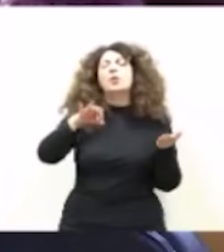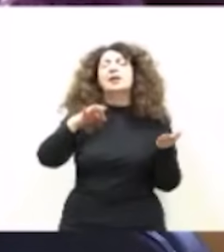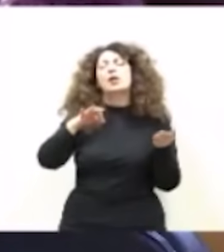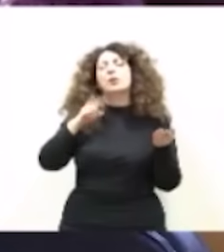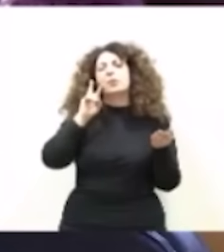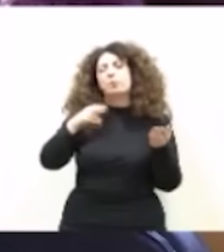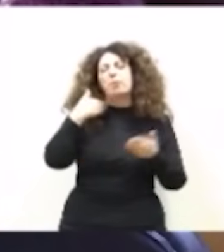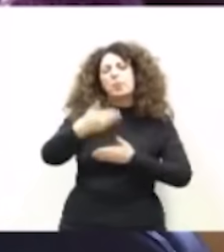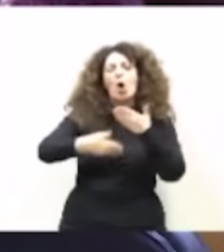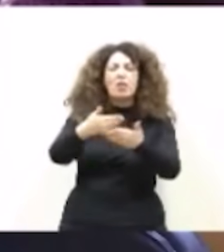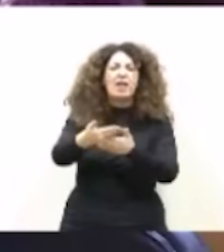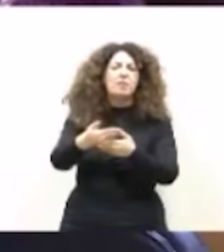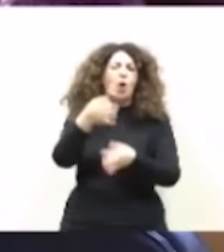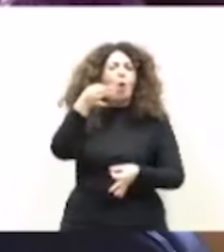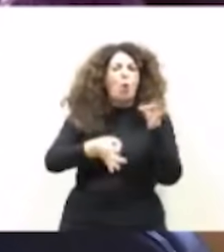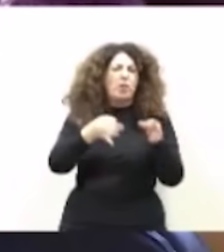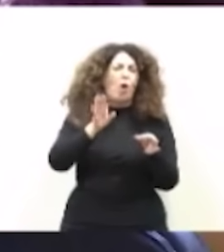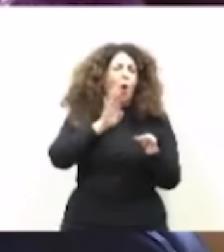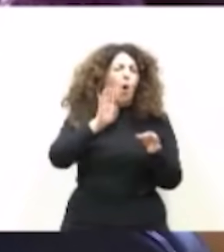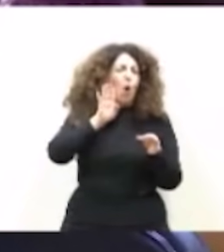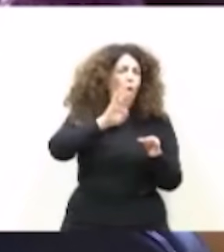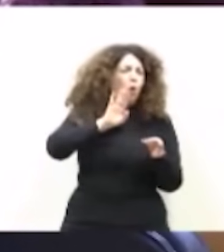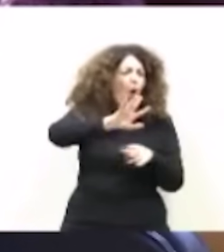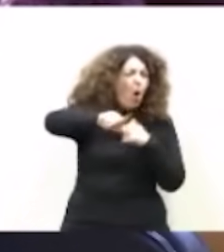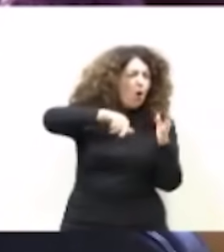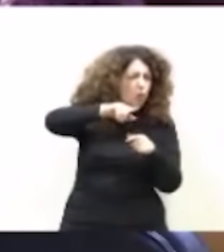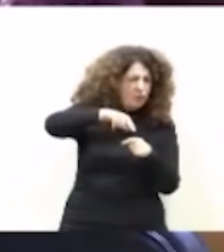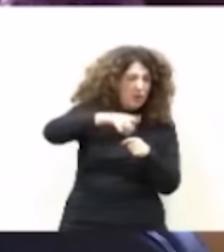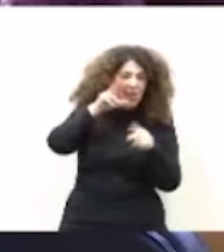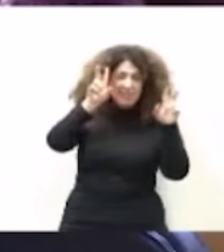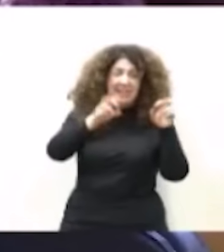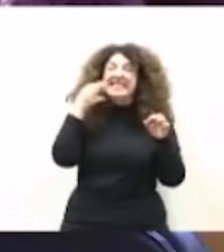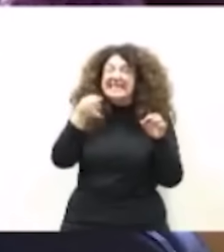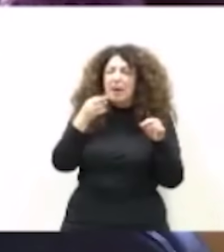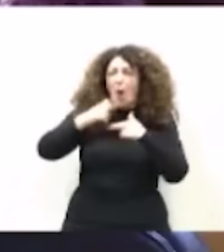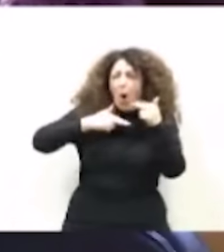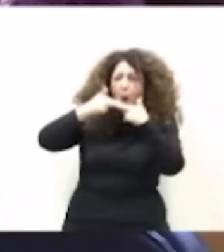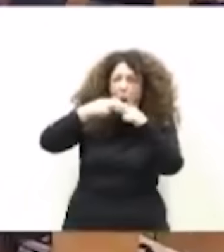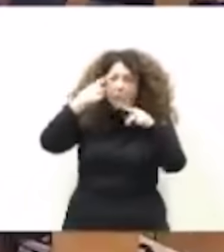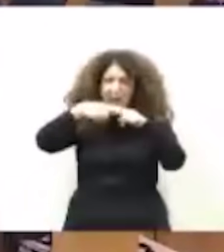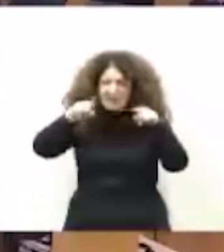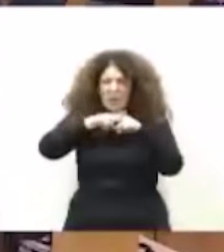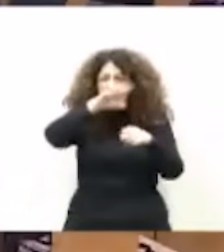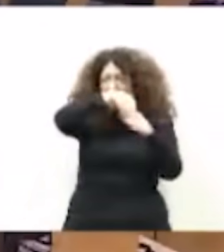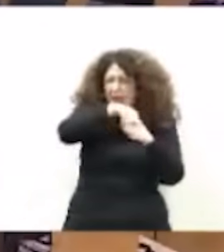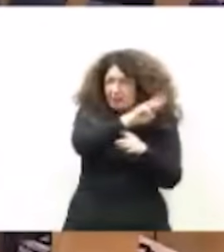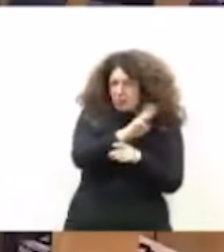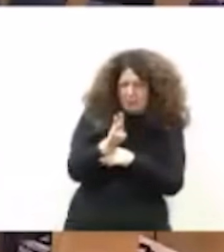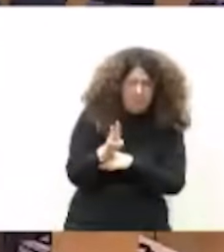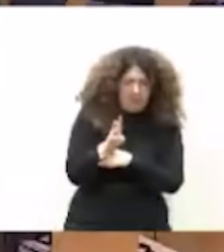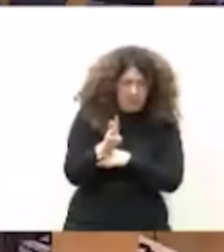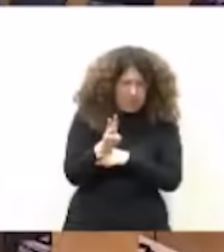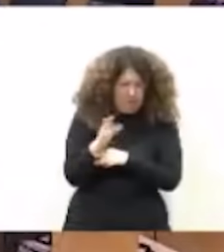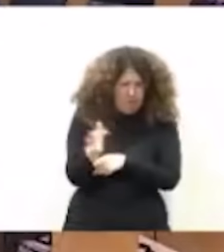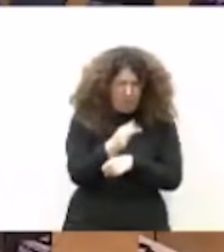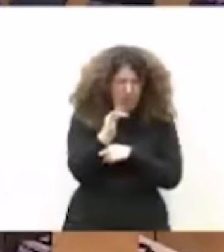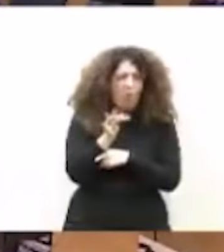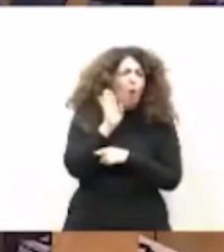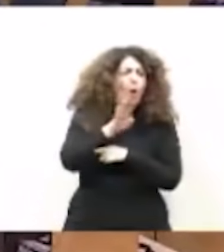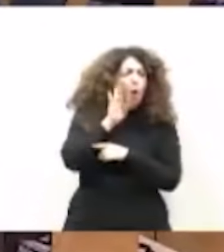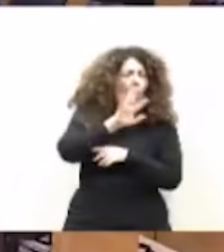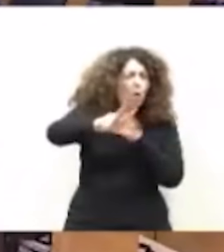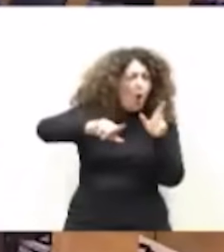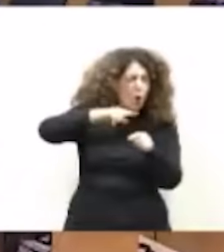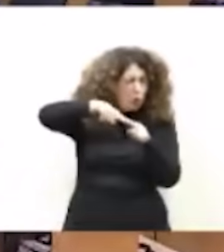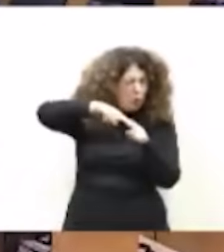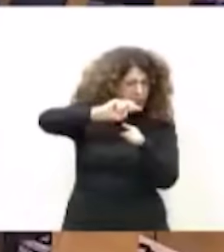judicial por corrupción en este tema. También, siempre que hay obras, Partido Popular, siempre hay corrupción. Pero mire, le voy a decir una cosa y